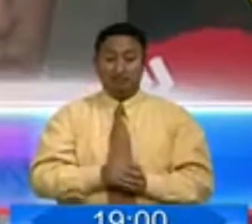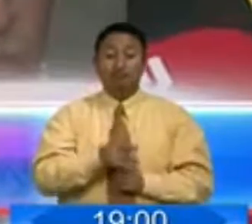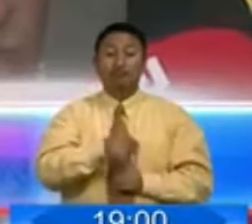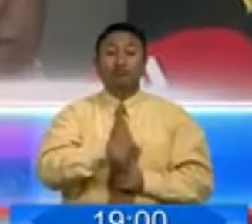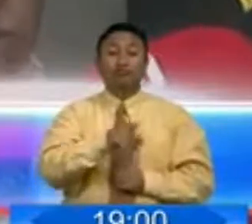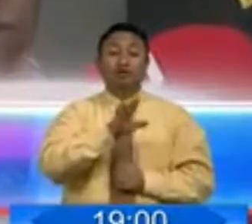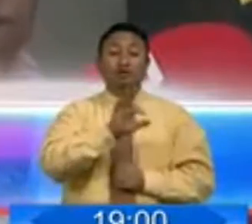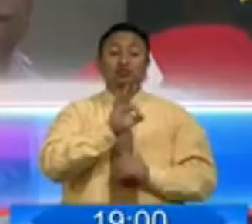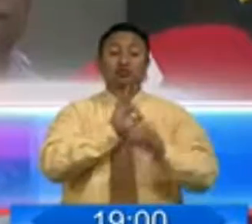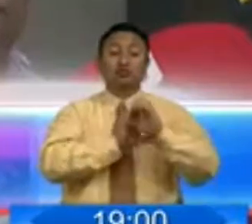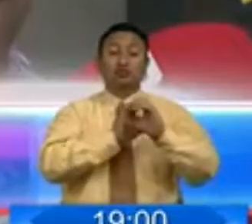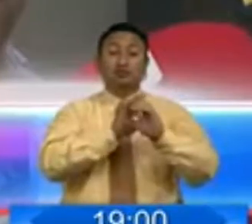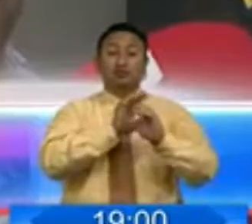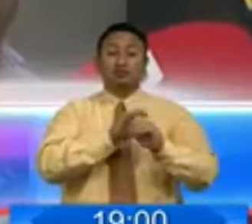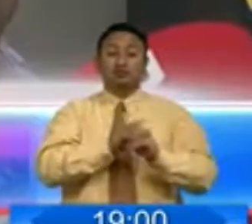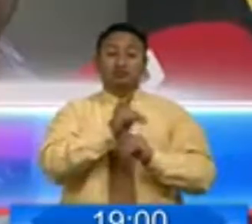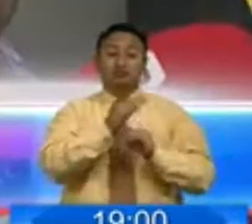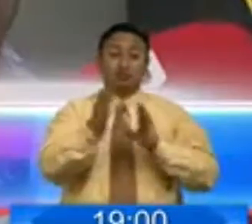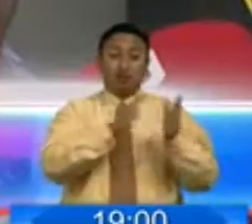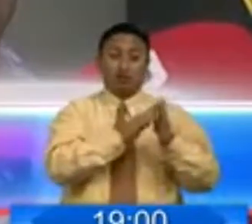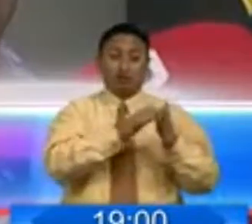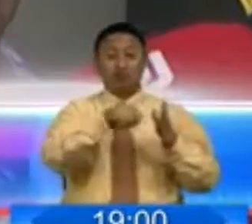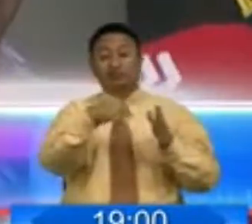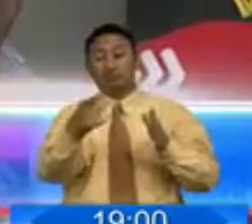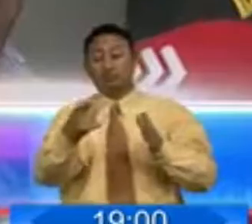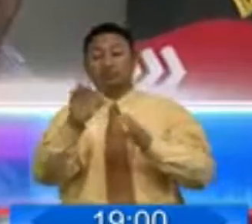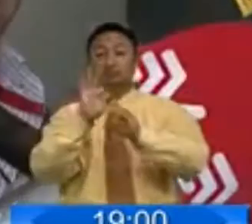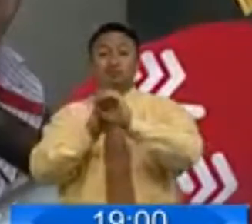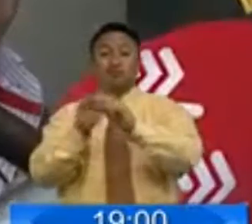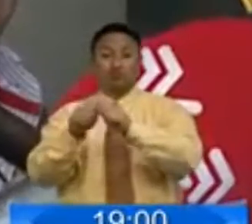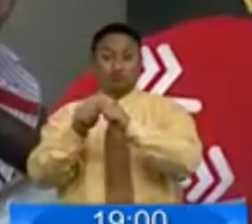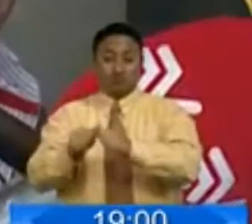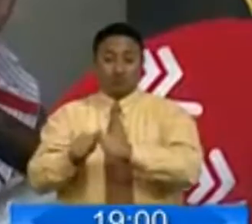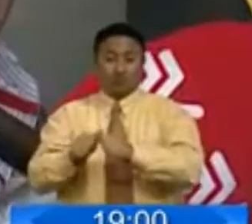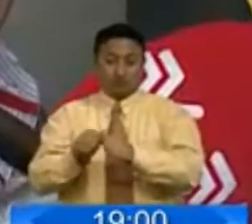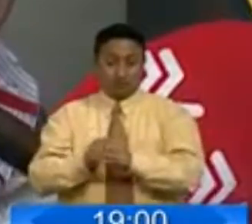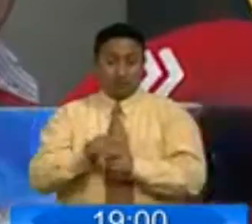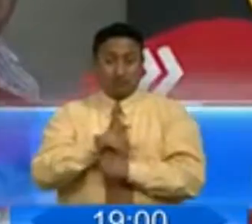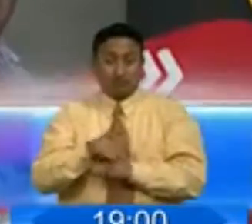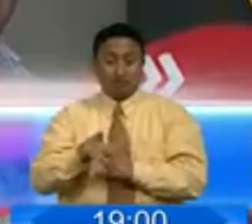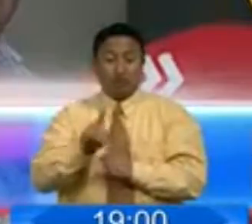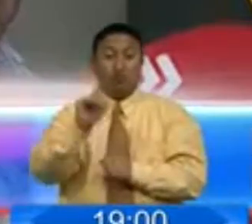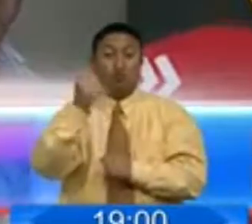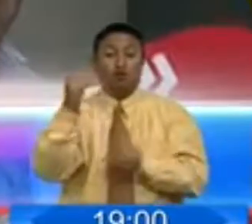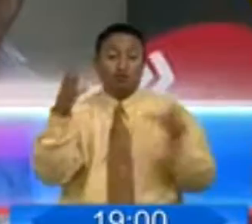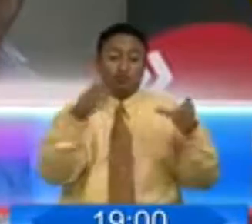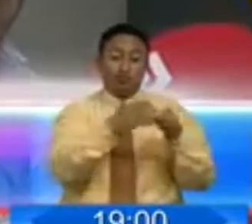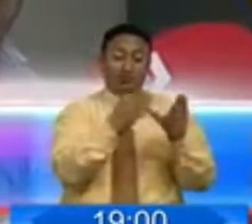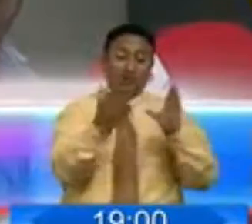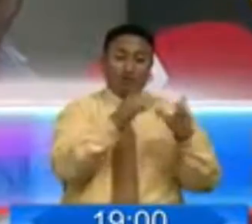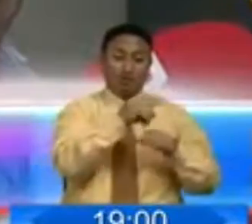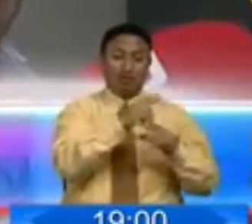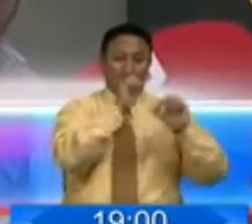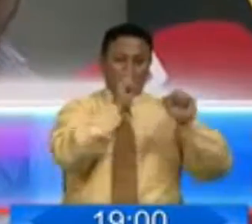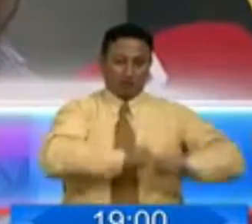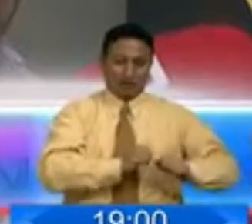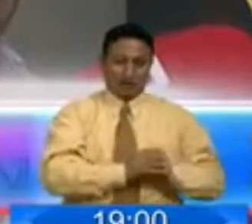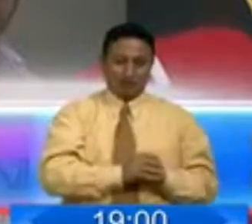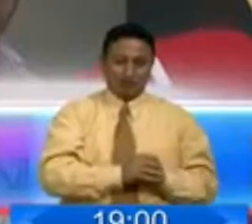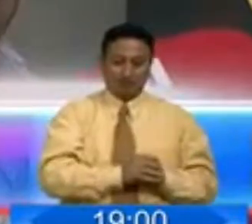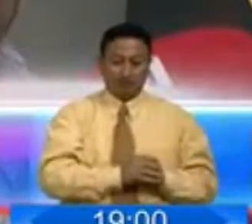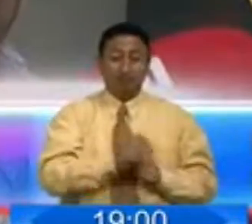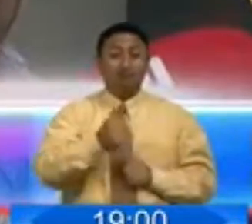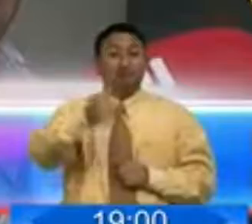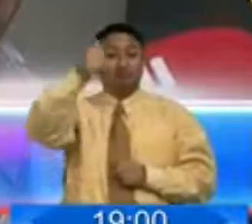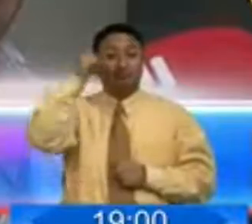competencias del consejo transitorio y aquellas competencias que eran excepcionales que le pertenecían excepcionalmente al transitorio lo que ha hecho